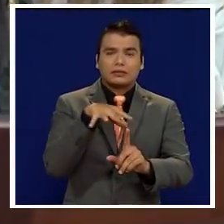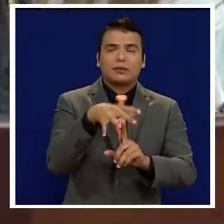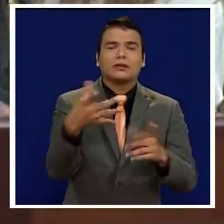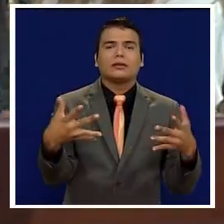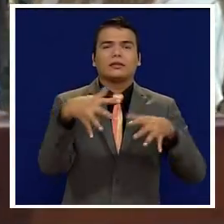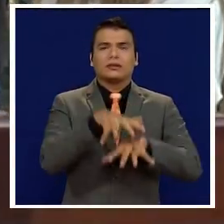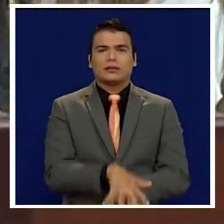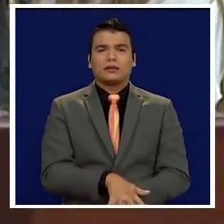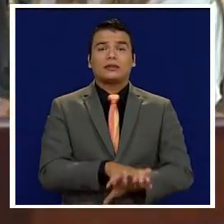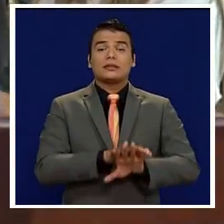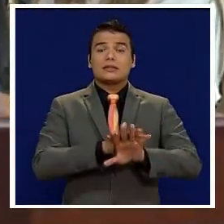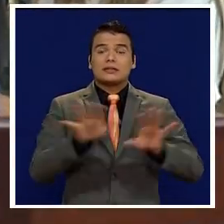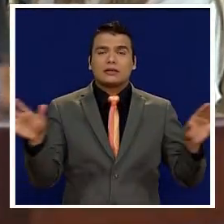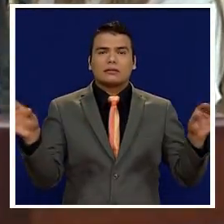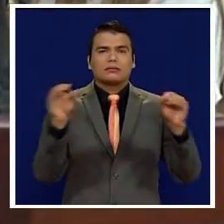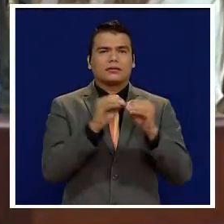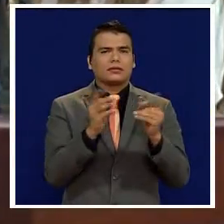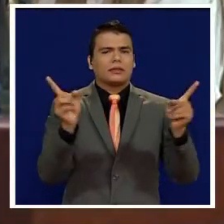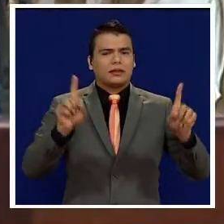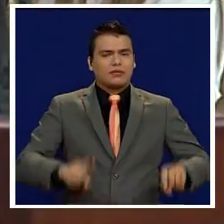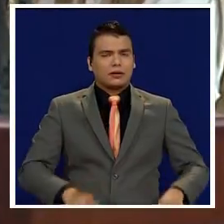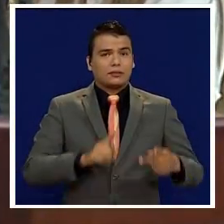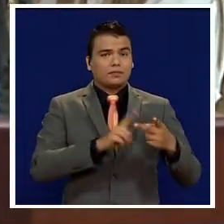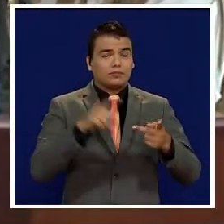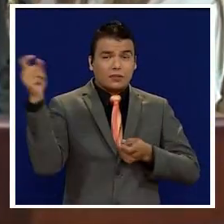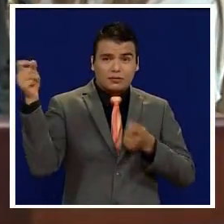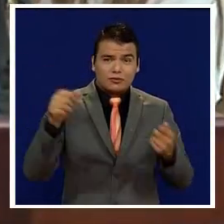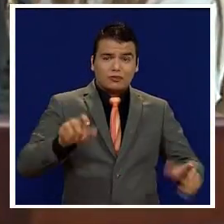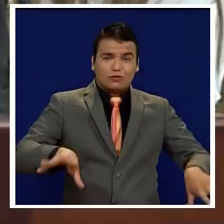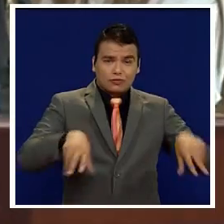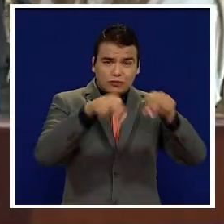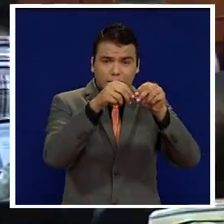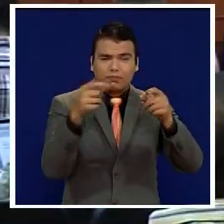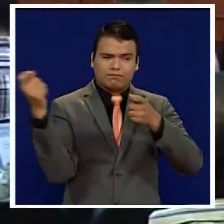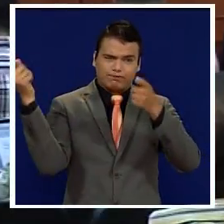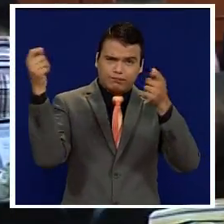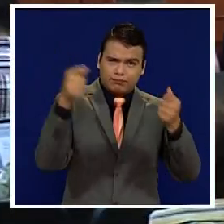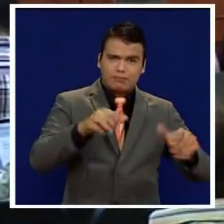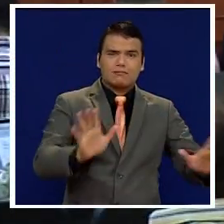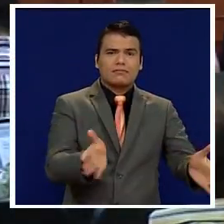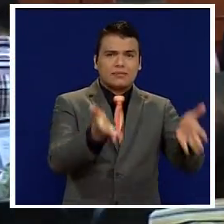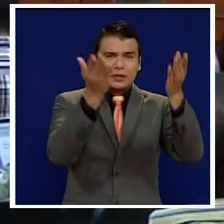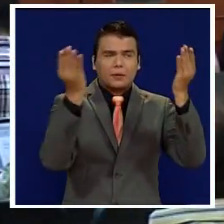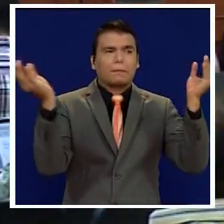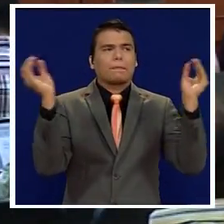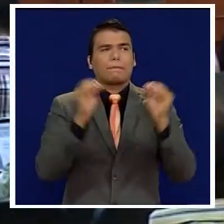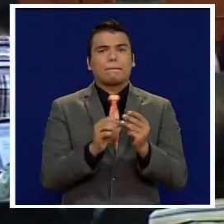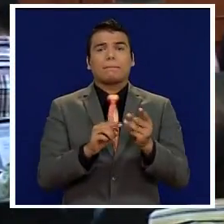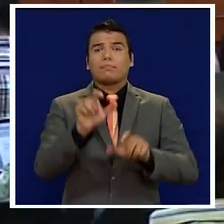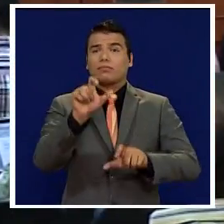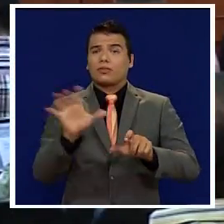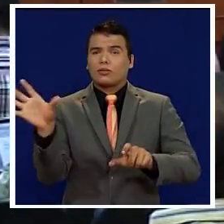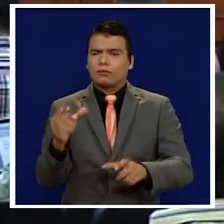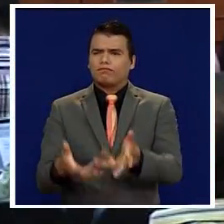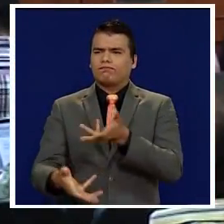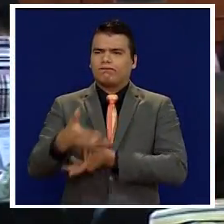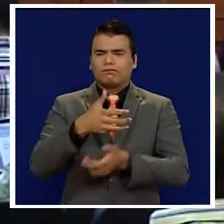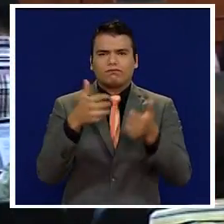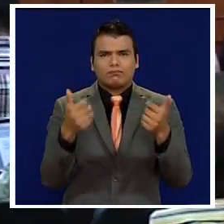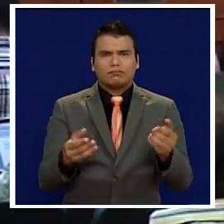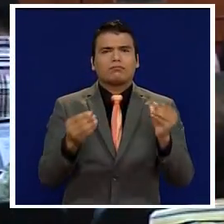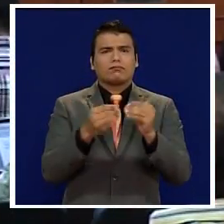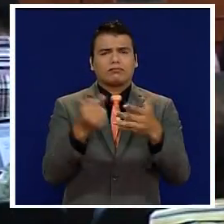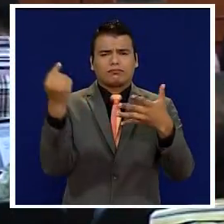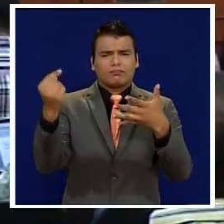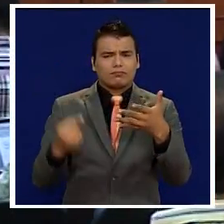además de ella, tenemos que mejorar la inversión social, tenemos que lograr convivencia ciudadana, vamos a hacer varios